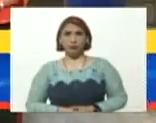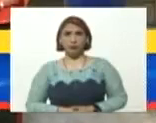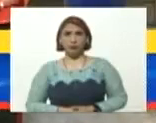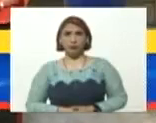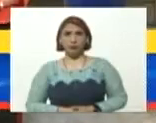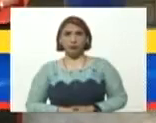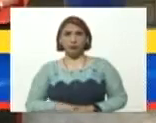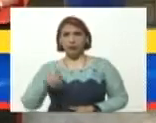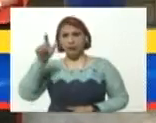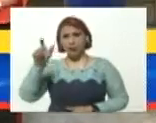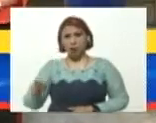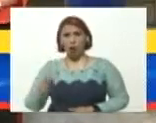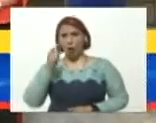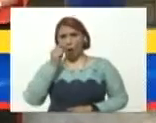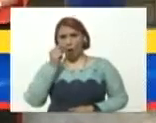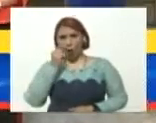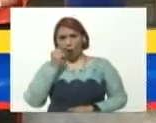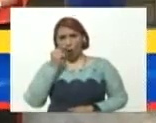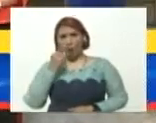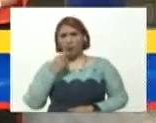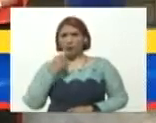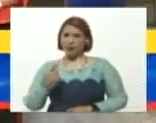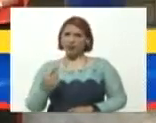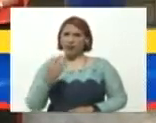Diego Armando nos recomendaba 3 cosas.